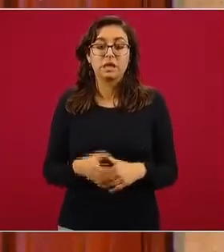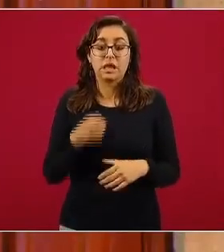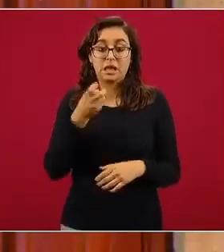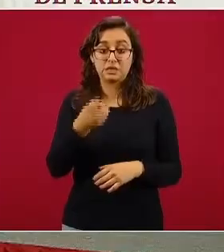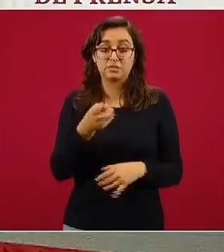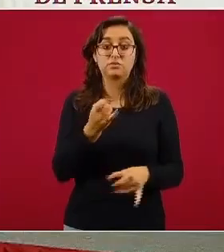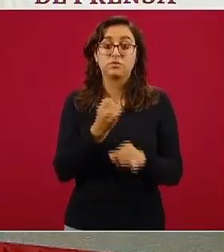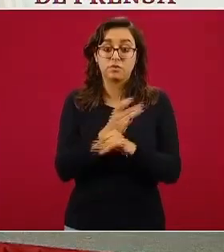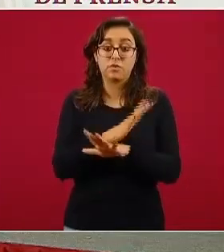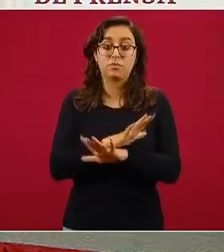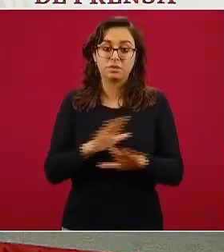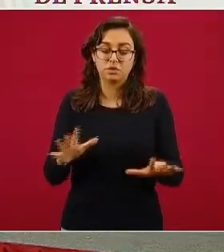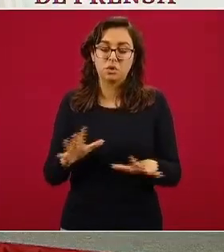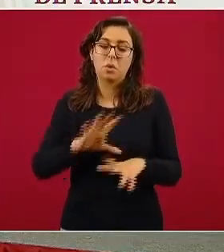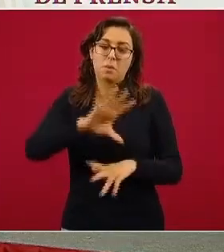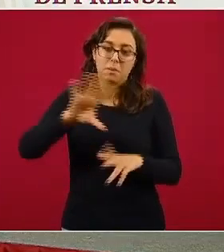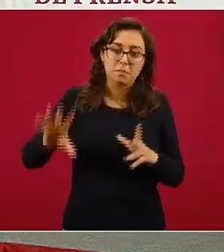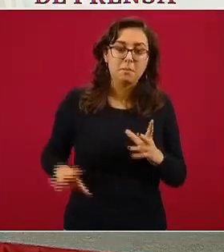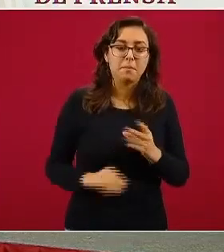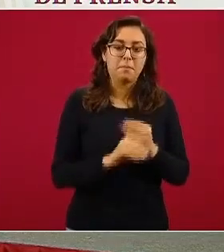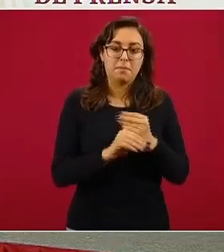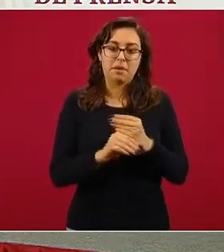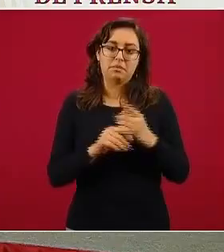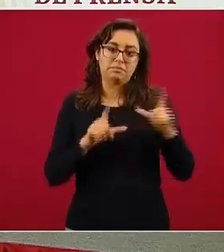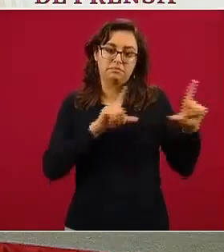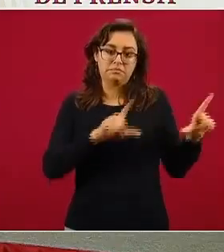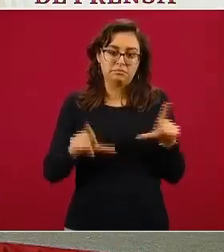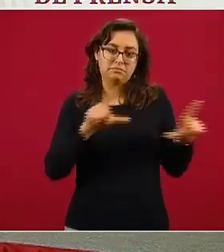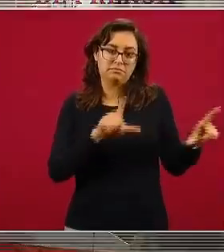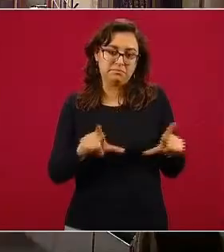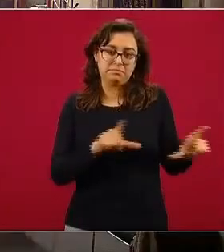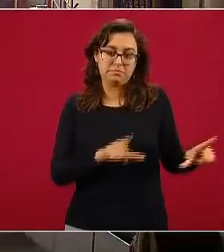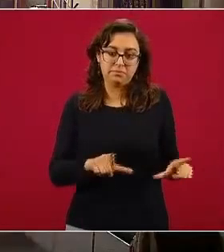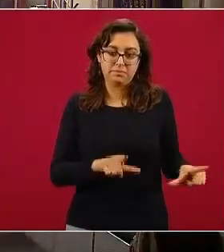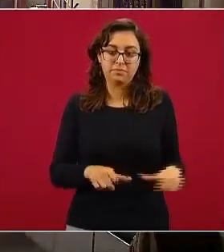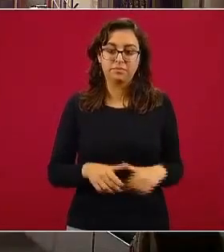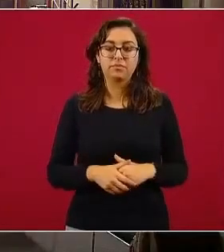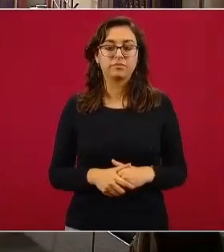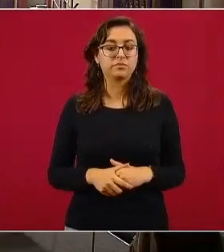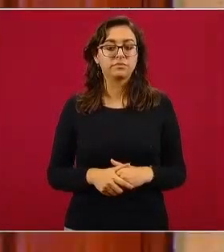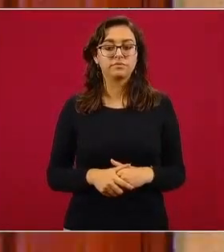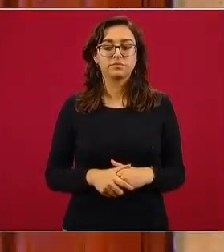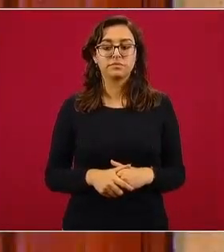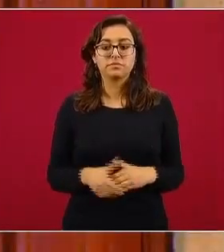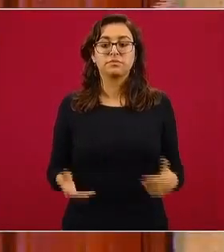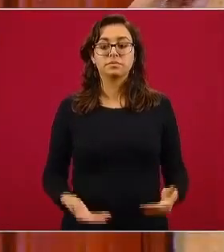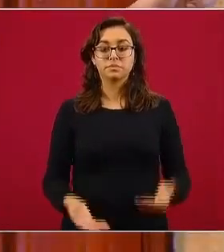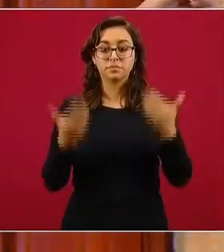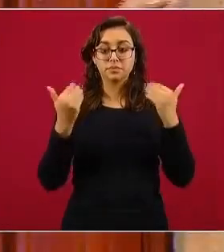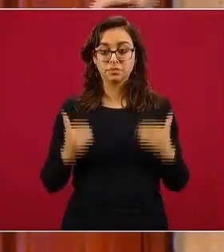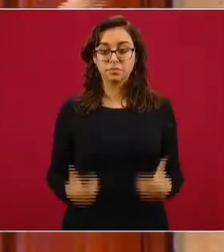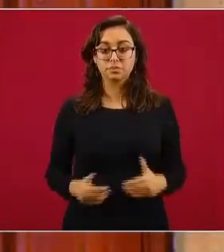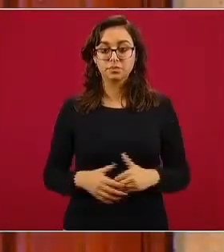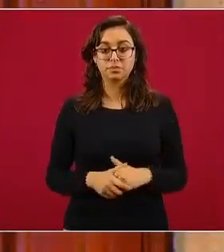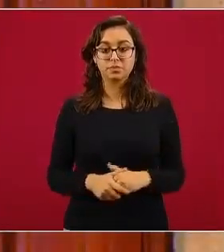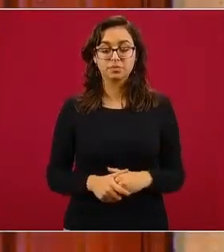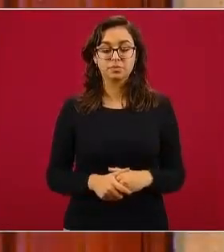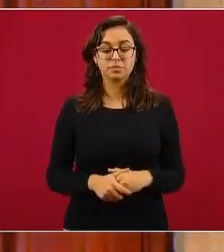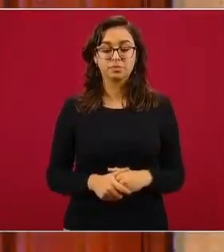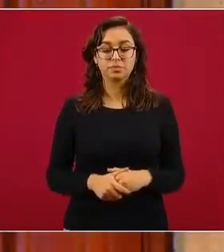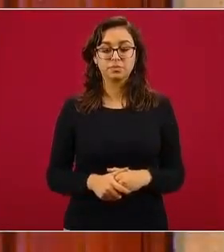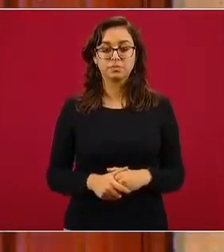determinado información que complementa los gráficos que hemos estado viendo. Si vemos la siguiente, ahora va a ser el porcentaje de